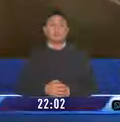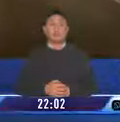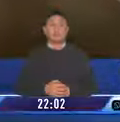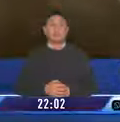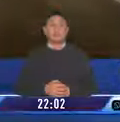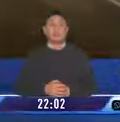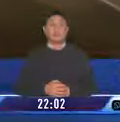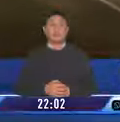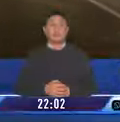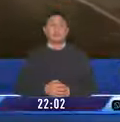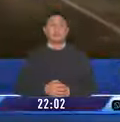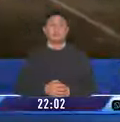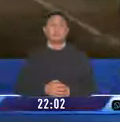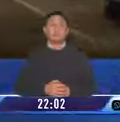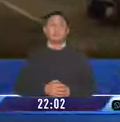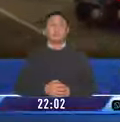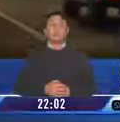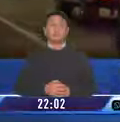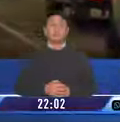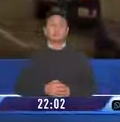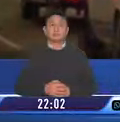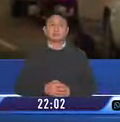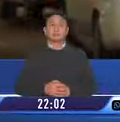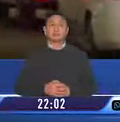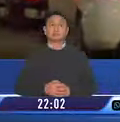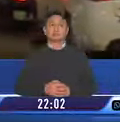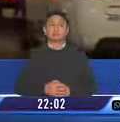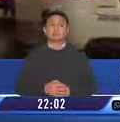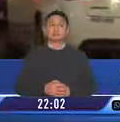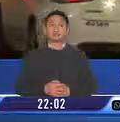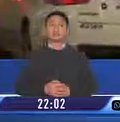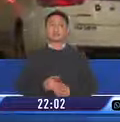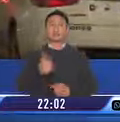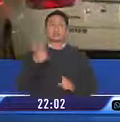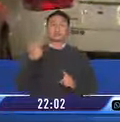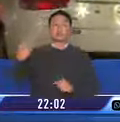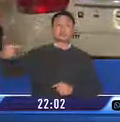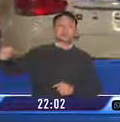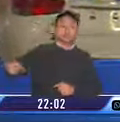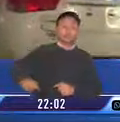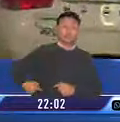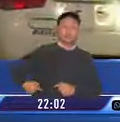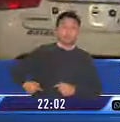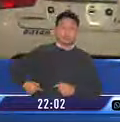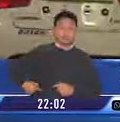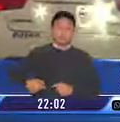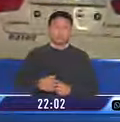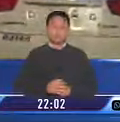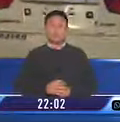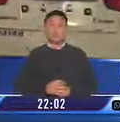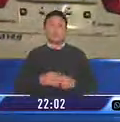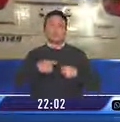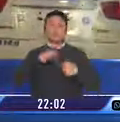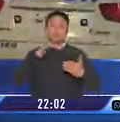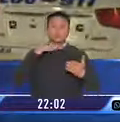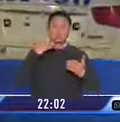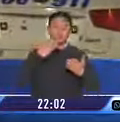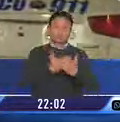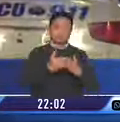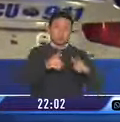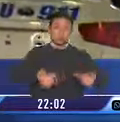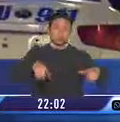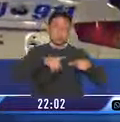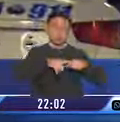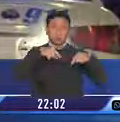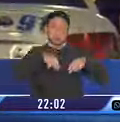heridas, tiene heridas por el impacto que habría sufrido en este ataque. Cuando nosotros llegamos hasta este sitio, en donde